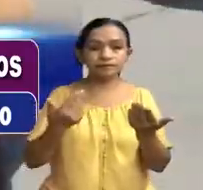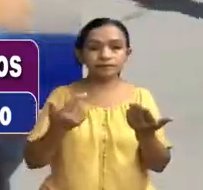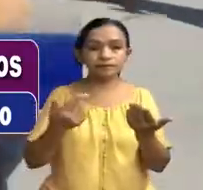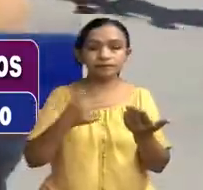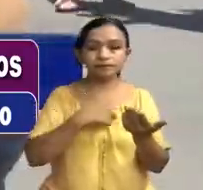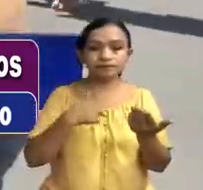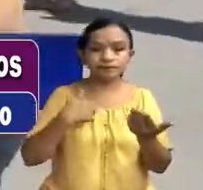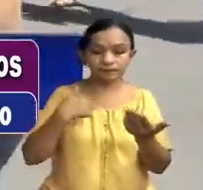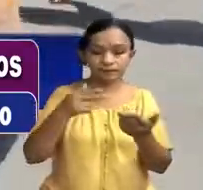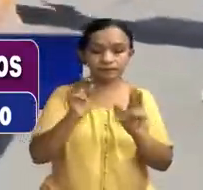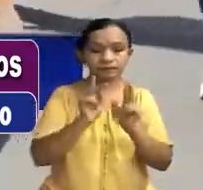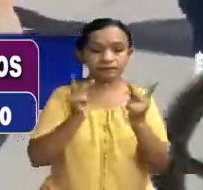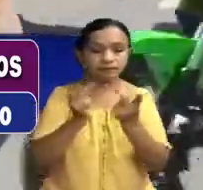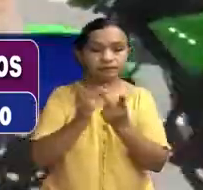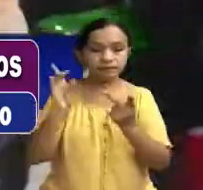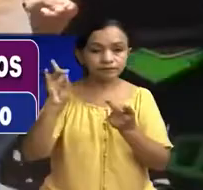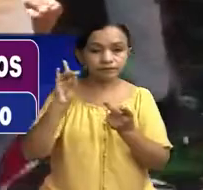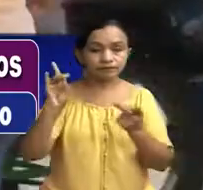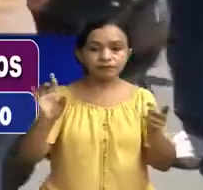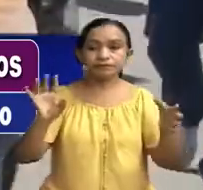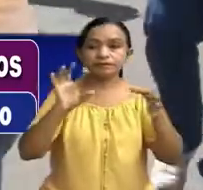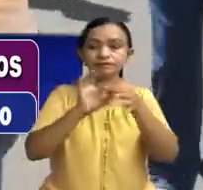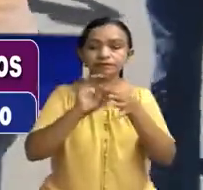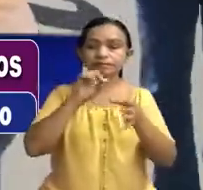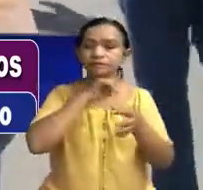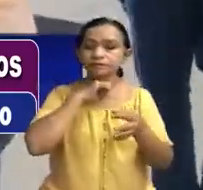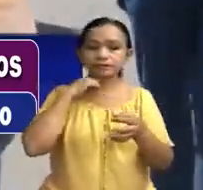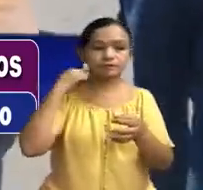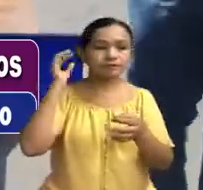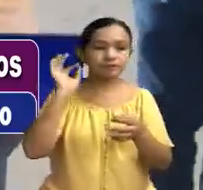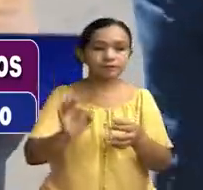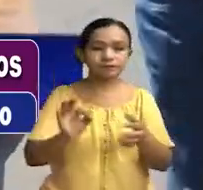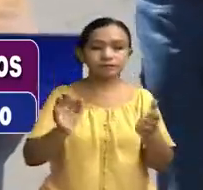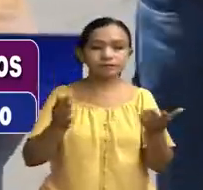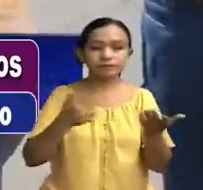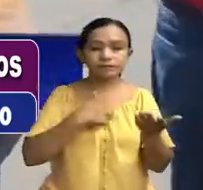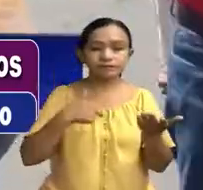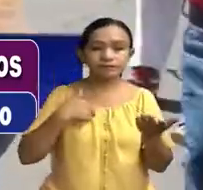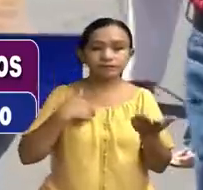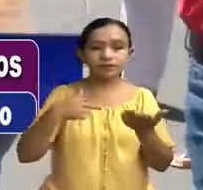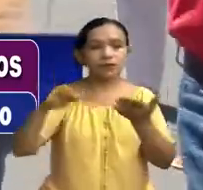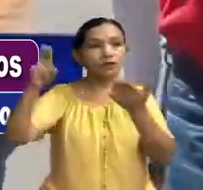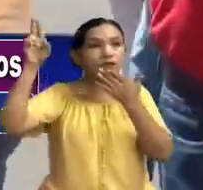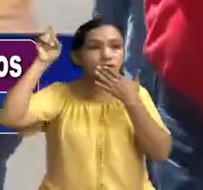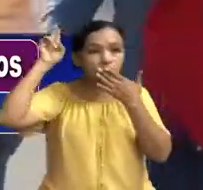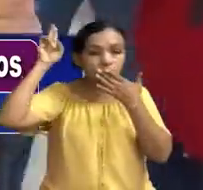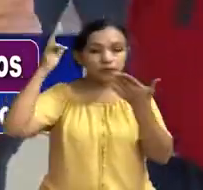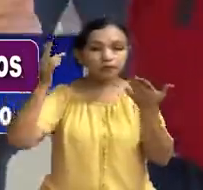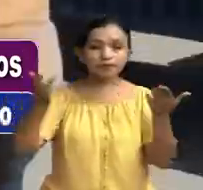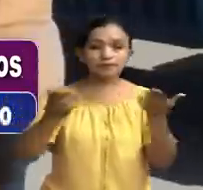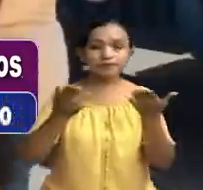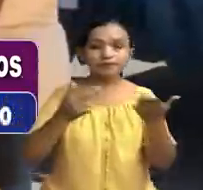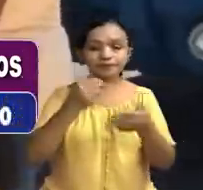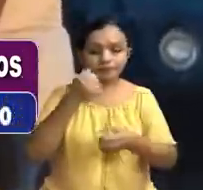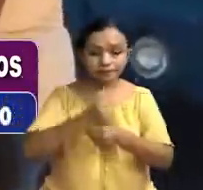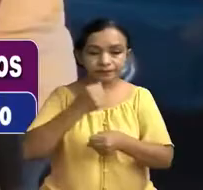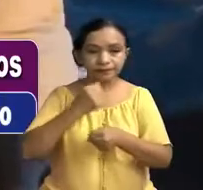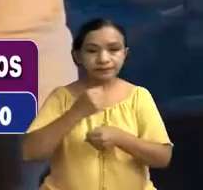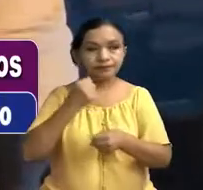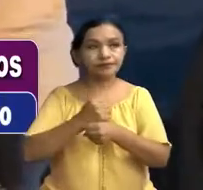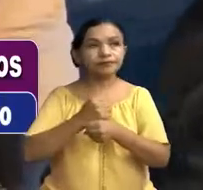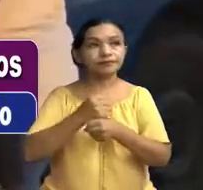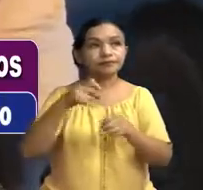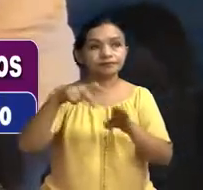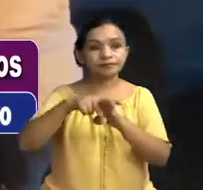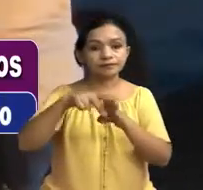la resistencia del pueblo boliviano. Y estamos seguros que esos sectores indígenas, trabajadores,